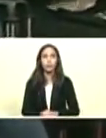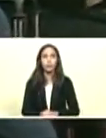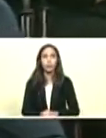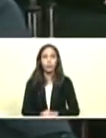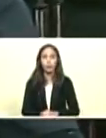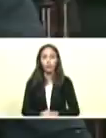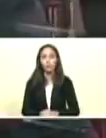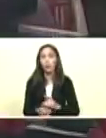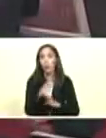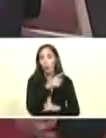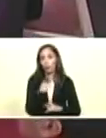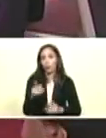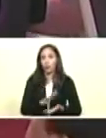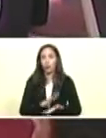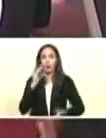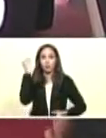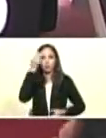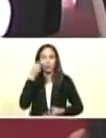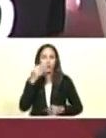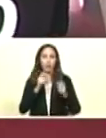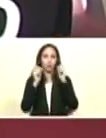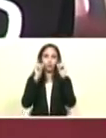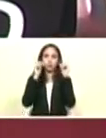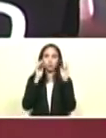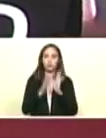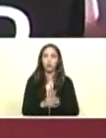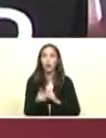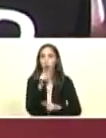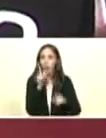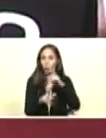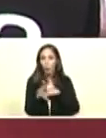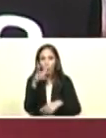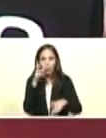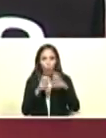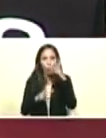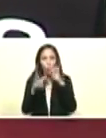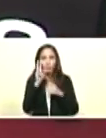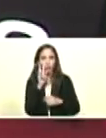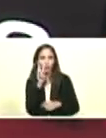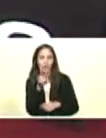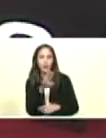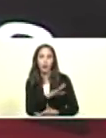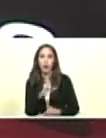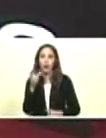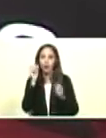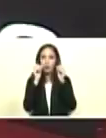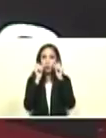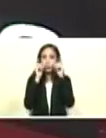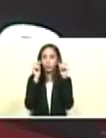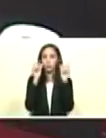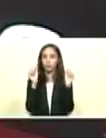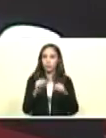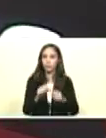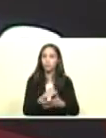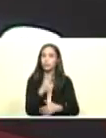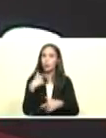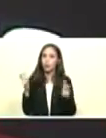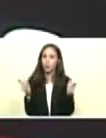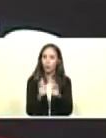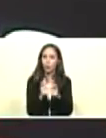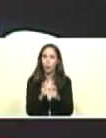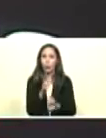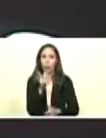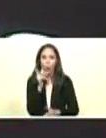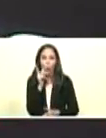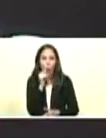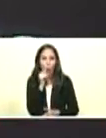Ustedes se quedan locos, compatriotas que me ven y me escuchan. La capacidad, yo tuve una reunión con estos muchachos, con